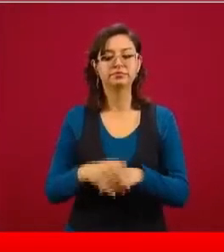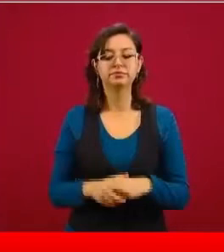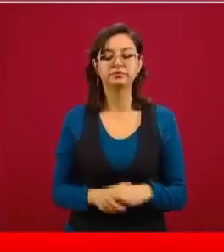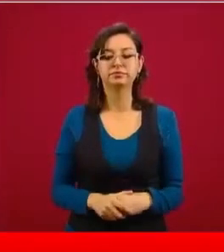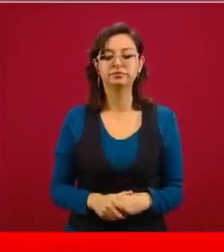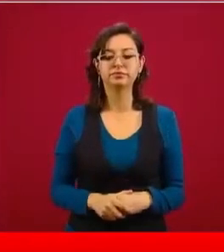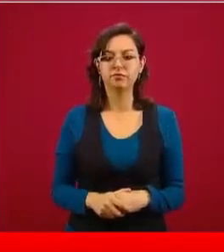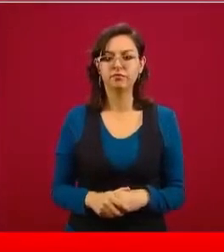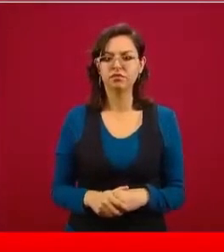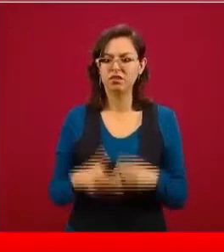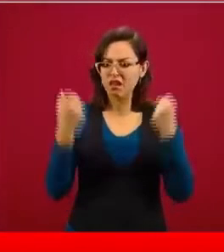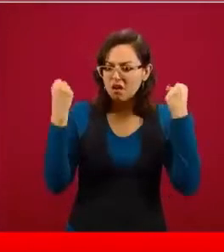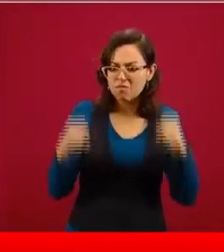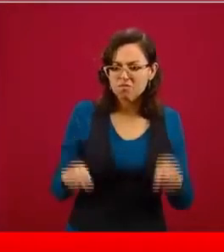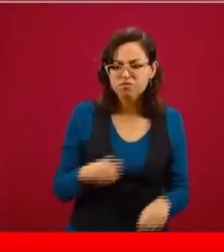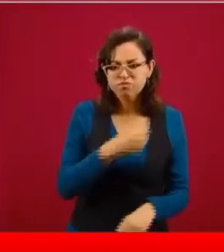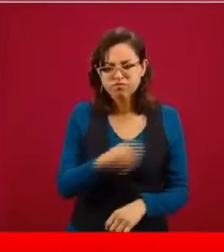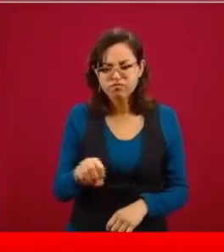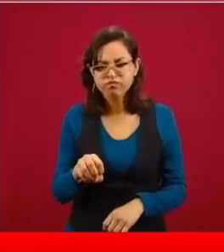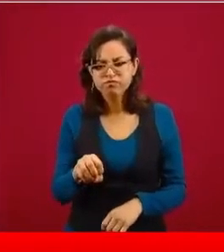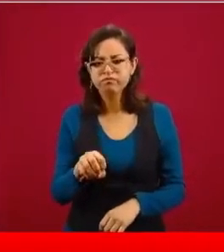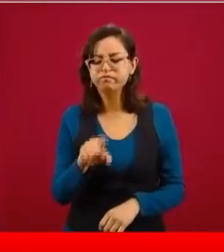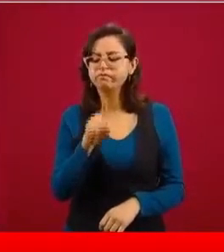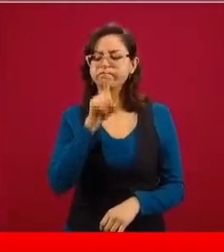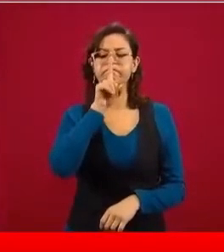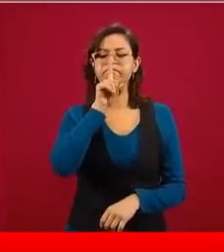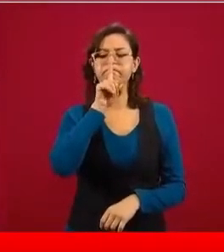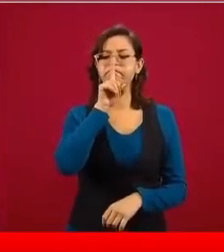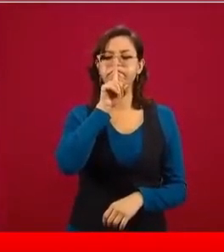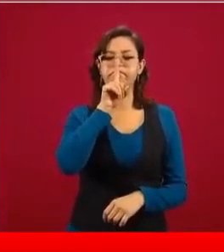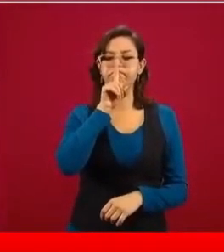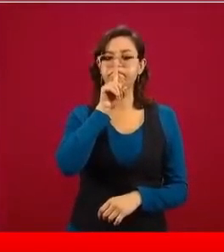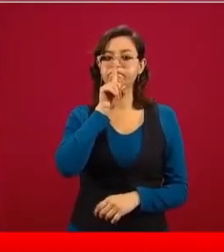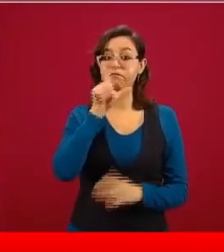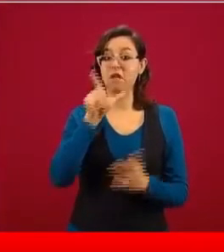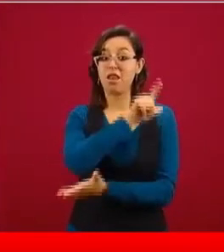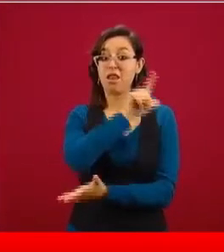nada por la fuerza, todo por la razón y el derecho.